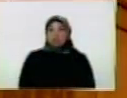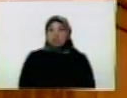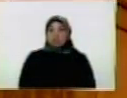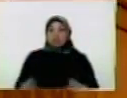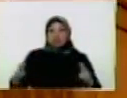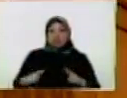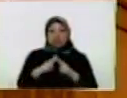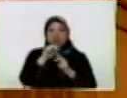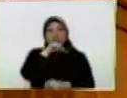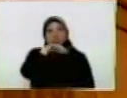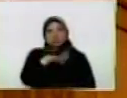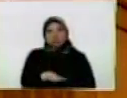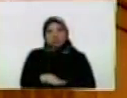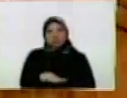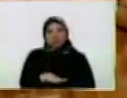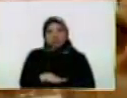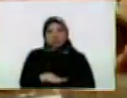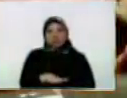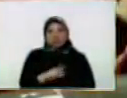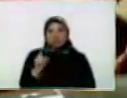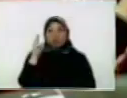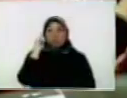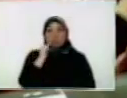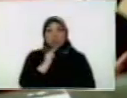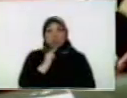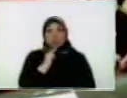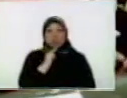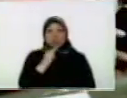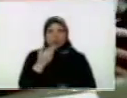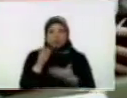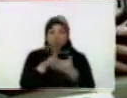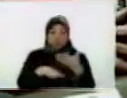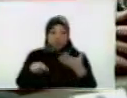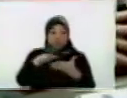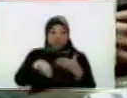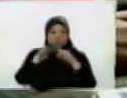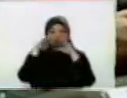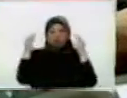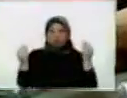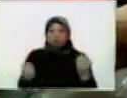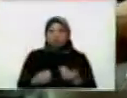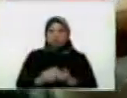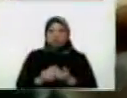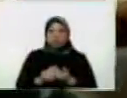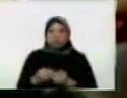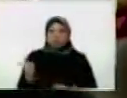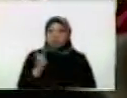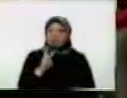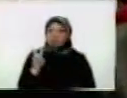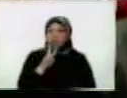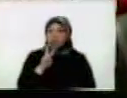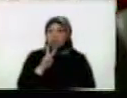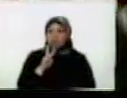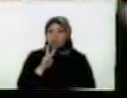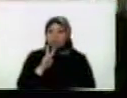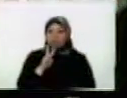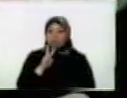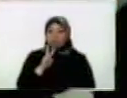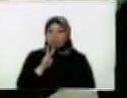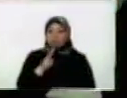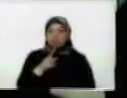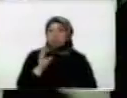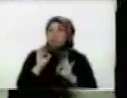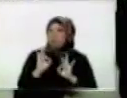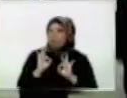con la historia, leer a Bolívar, leer lo que pasaba en el mundo y lo que pasaba en Venezuela. En lo